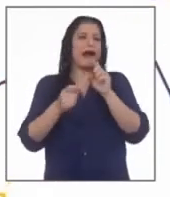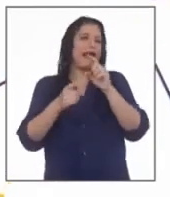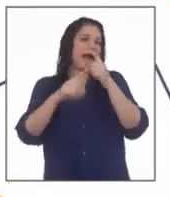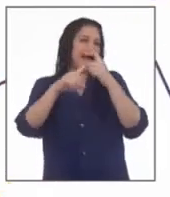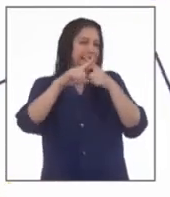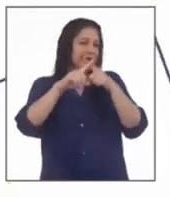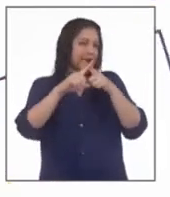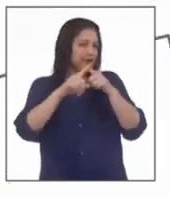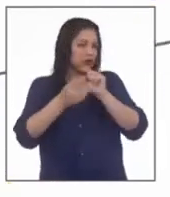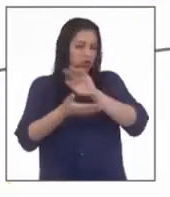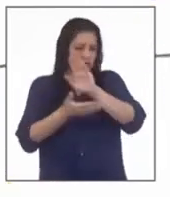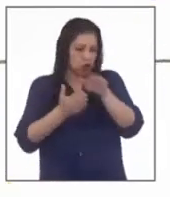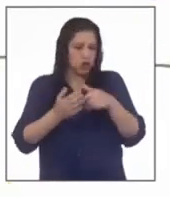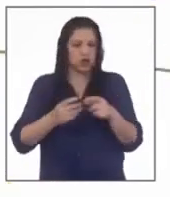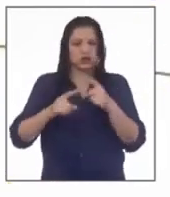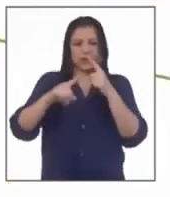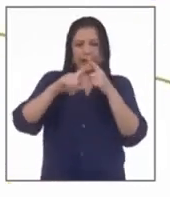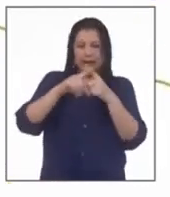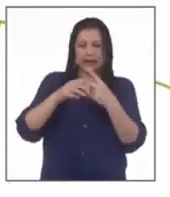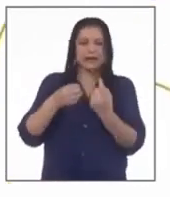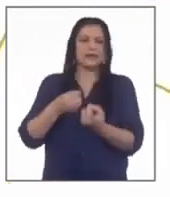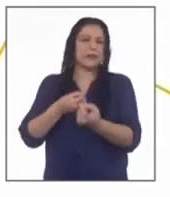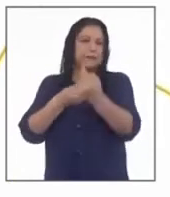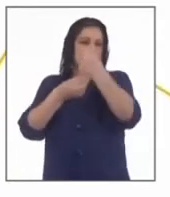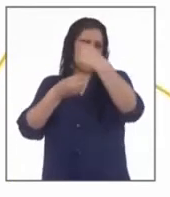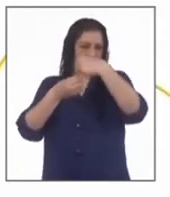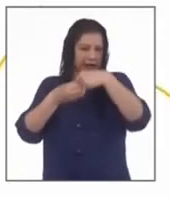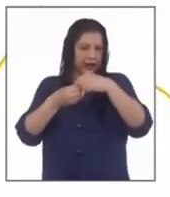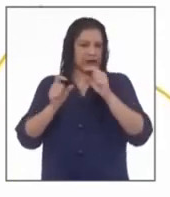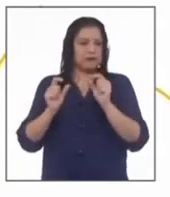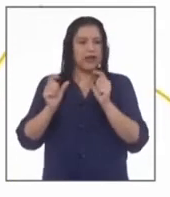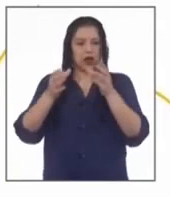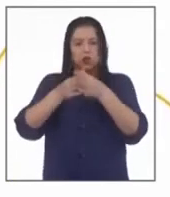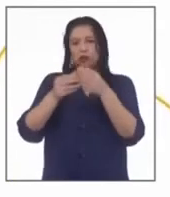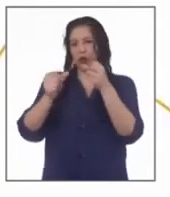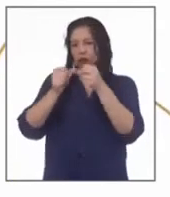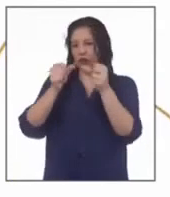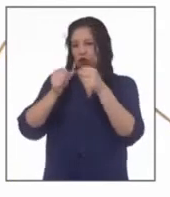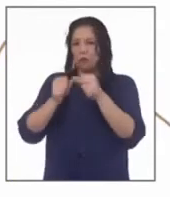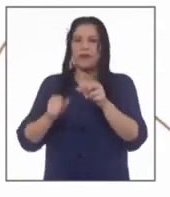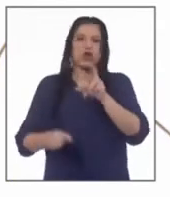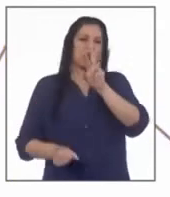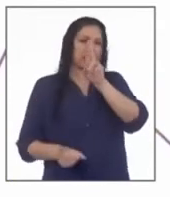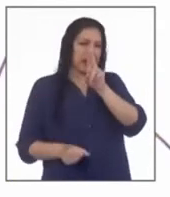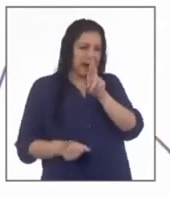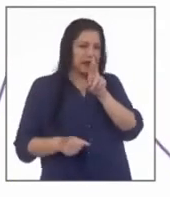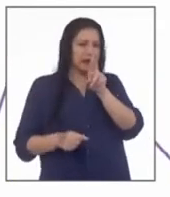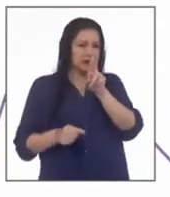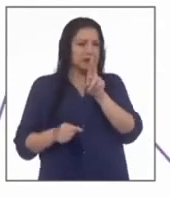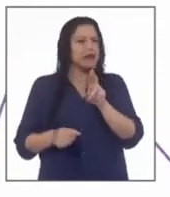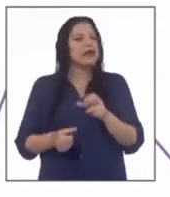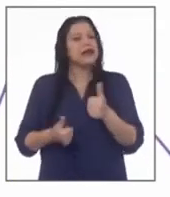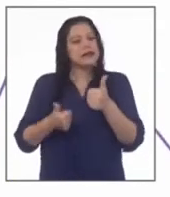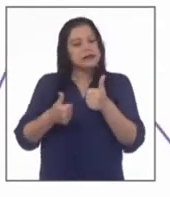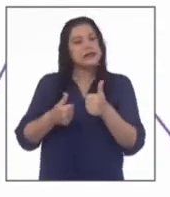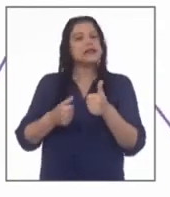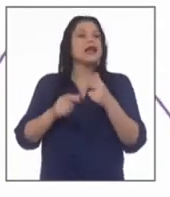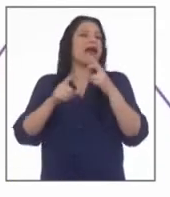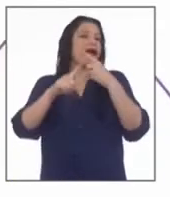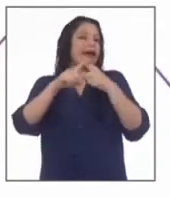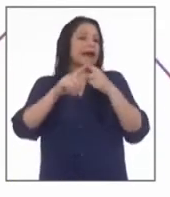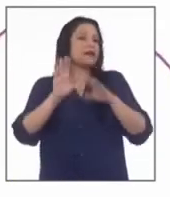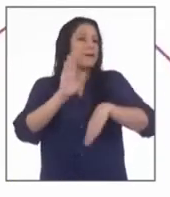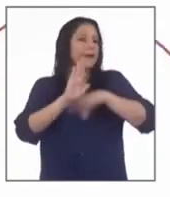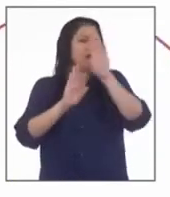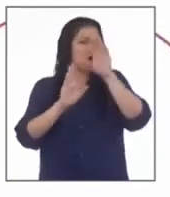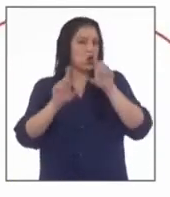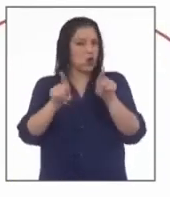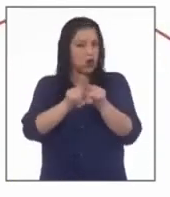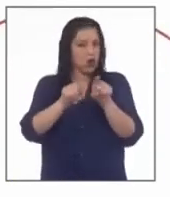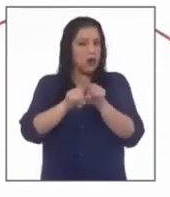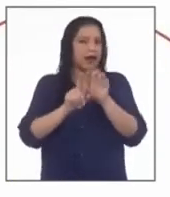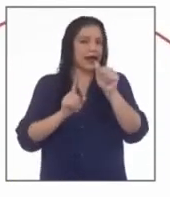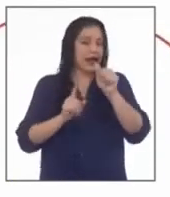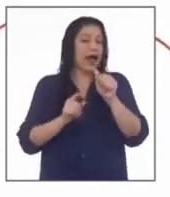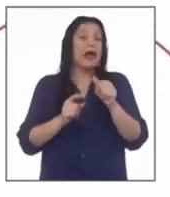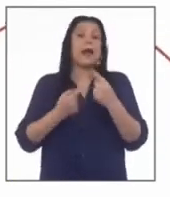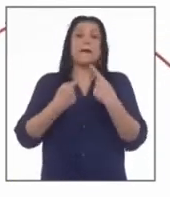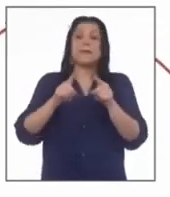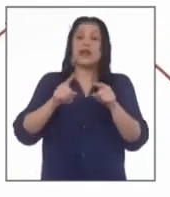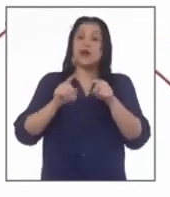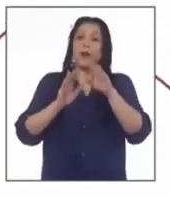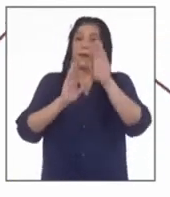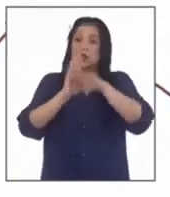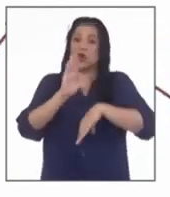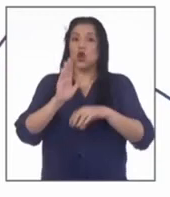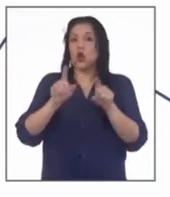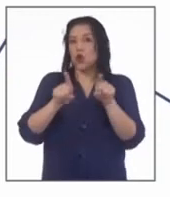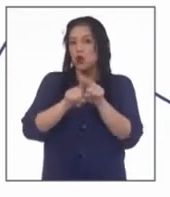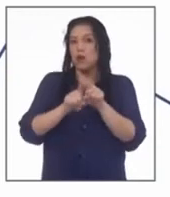X, tal que X pertenece al conjunto de números reales, cumpliéndose que X es mayor o igual que A, pero menor o igual